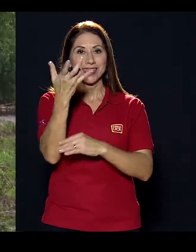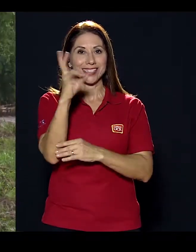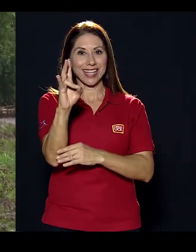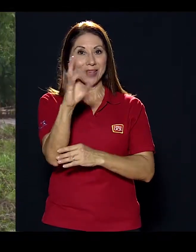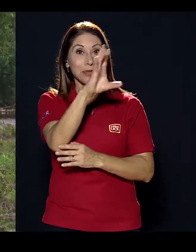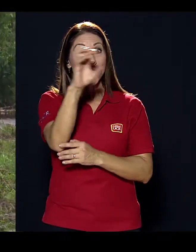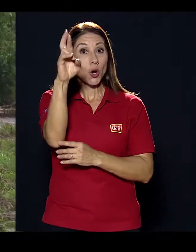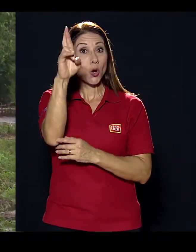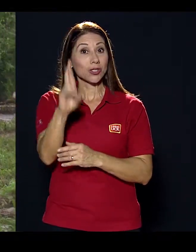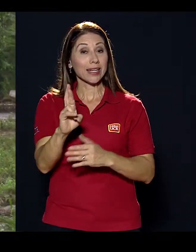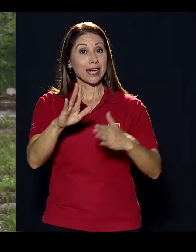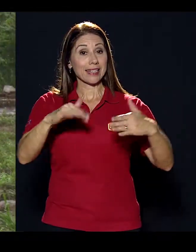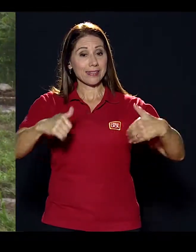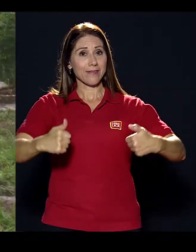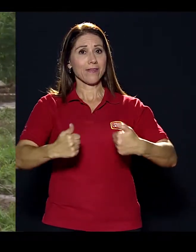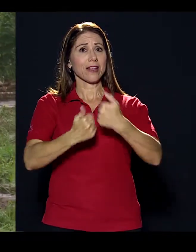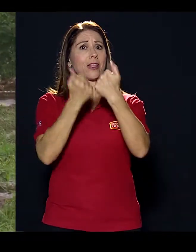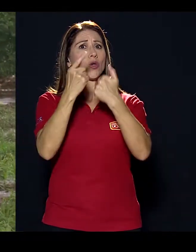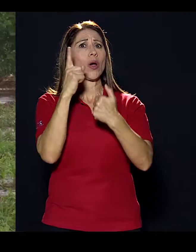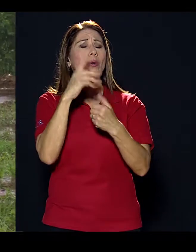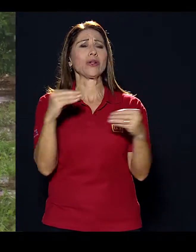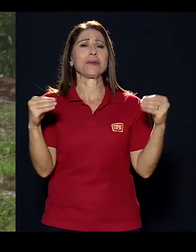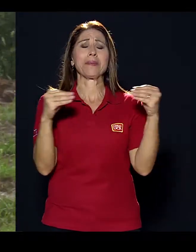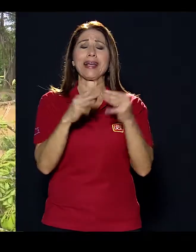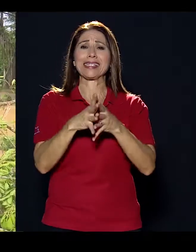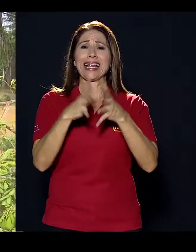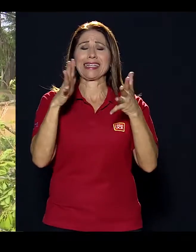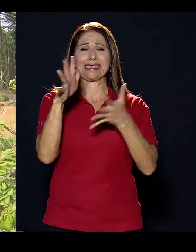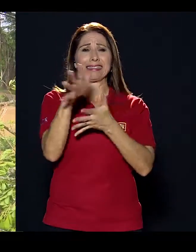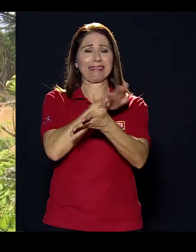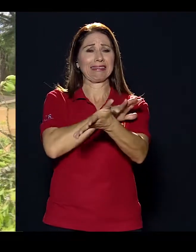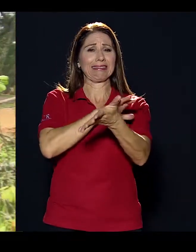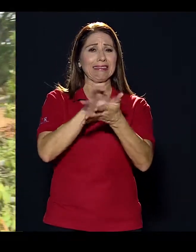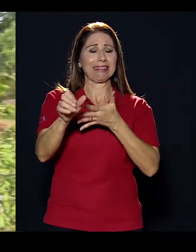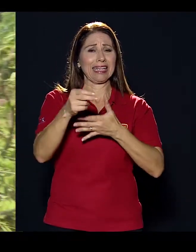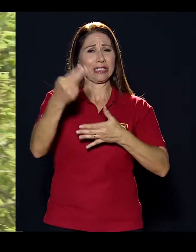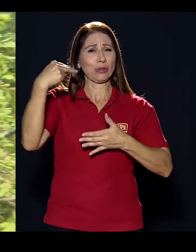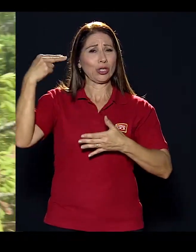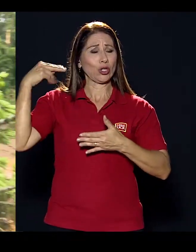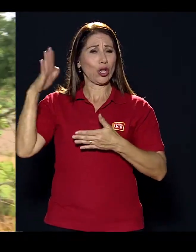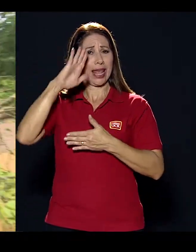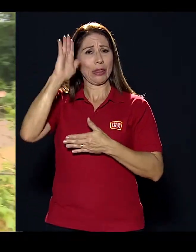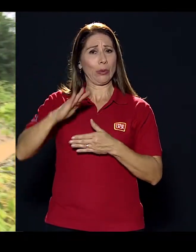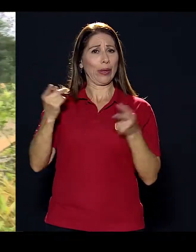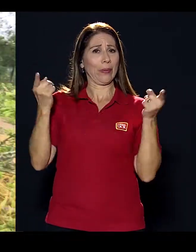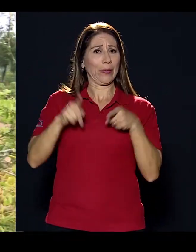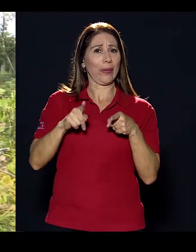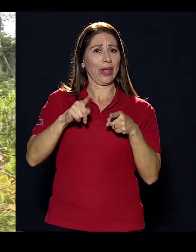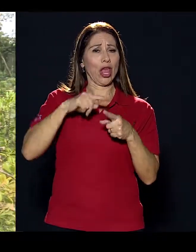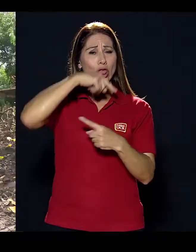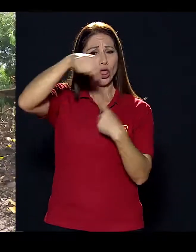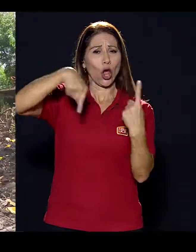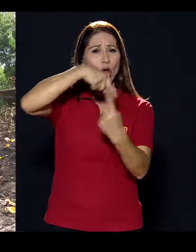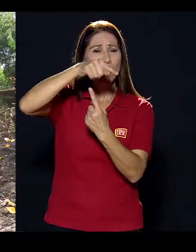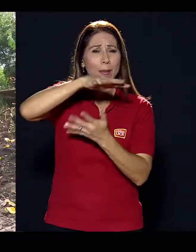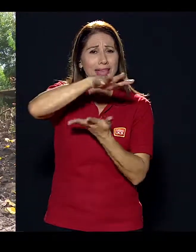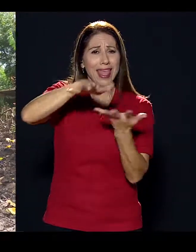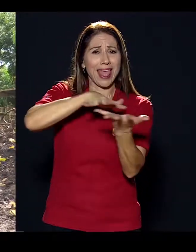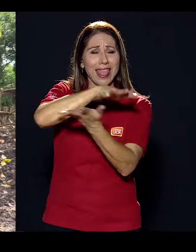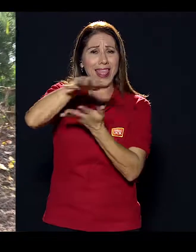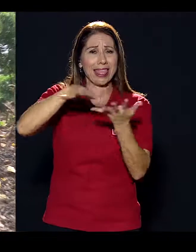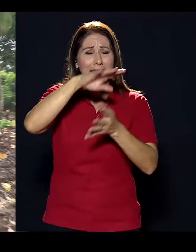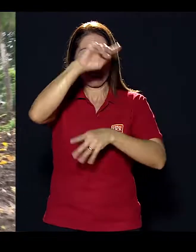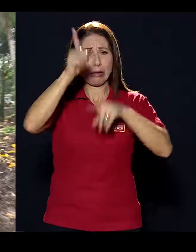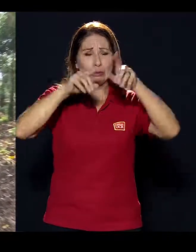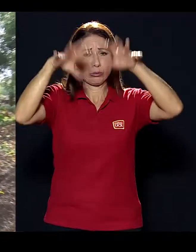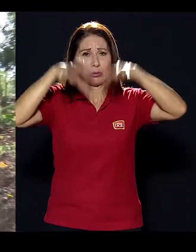2017, Costa Rica se enfrentó a uno de los mayores desastres en su historia, la tormenta tropical Nate. El